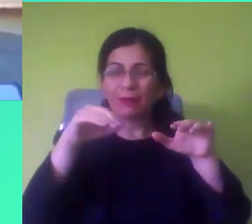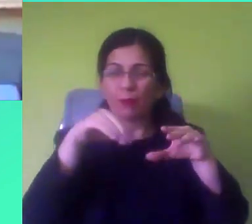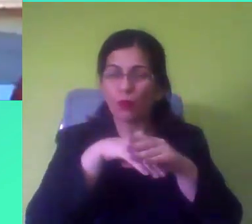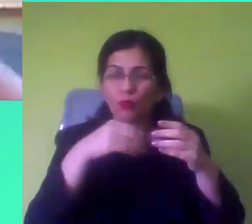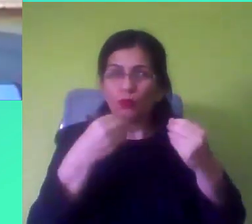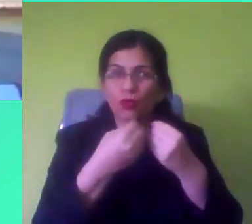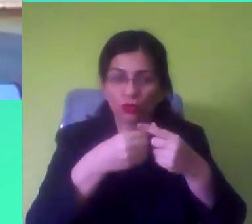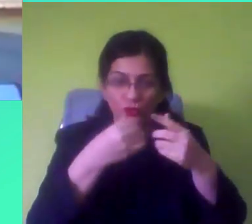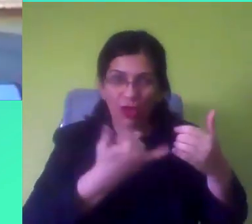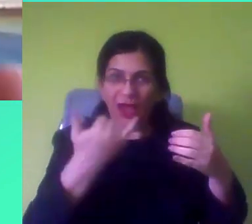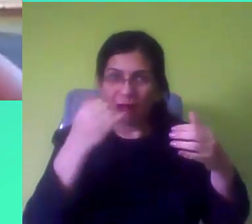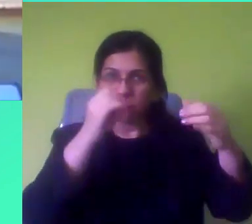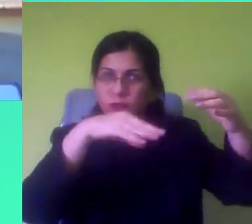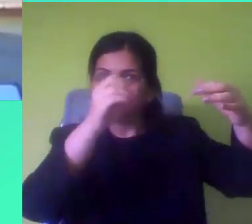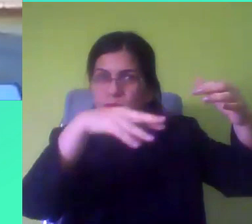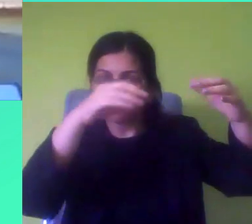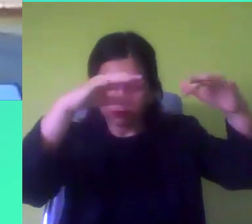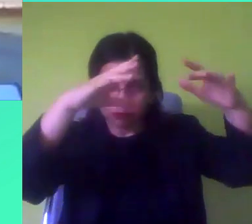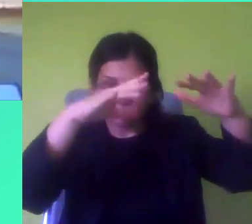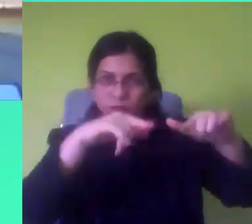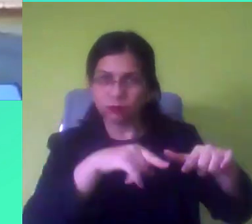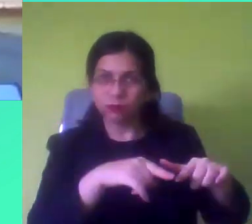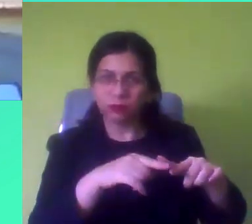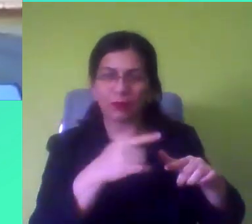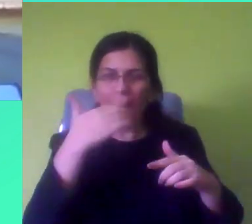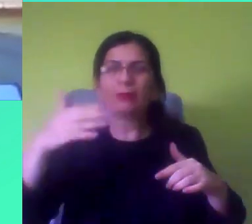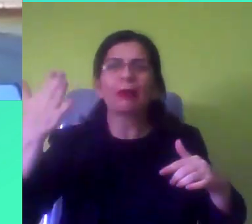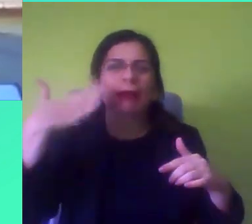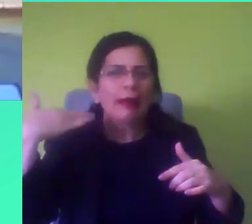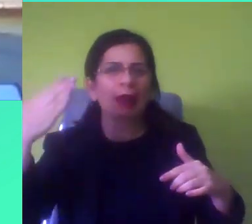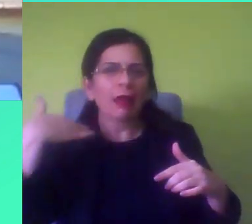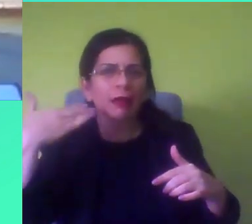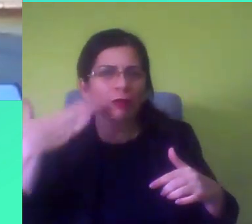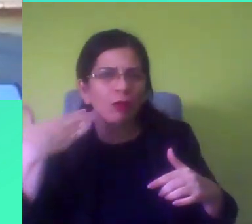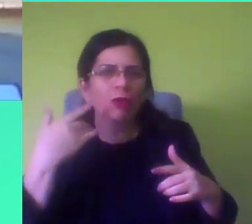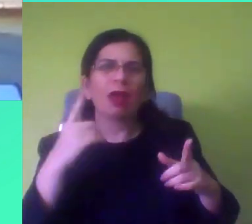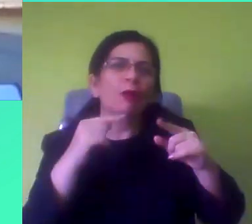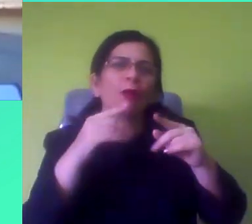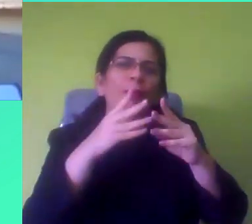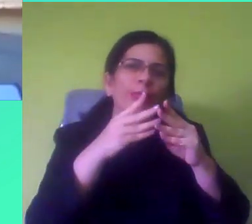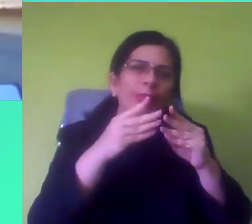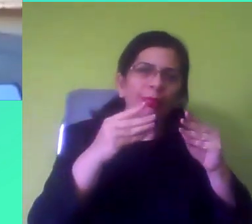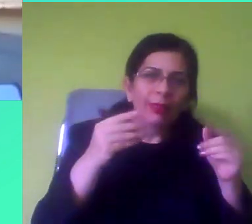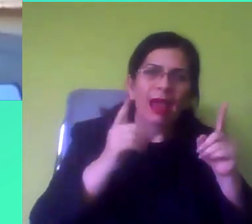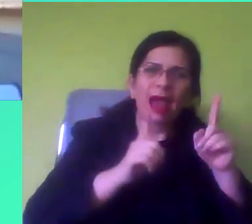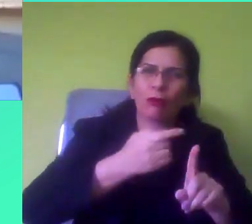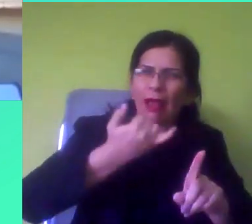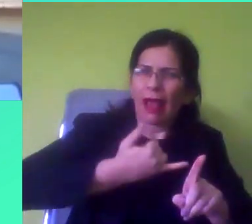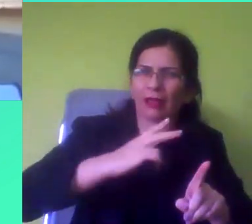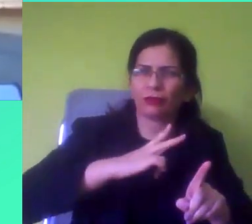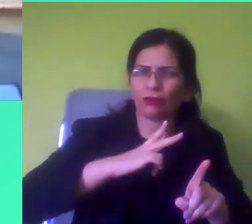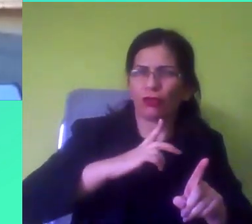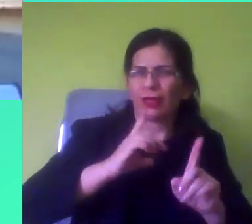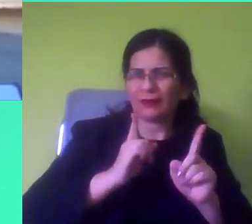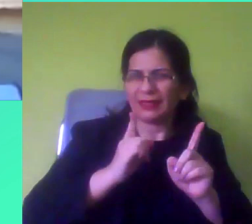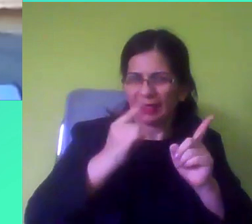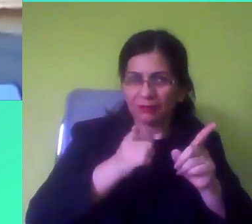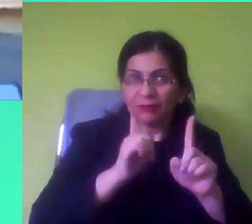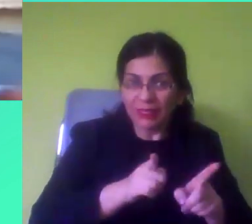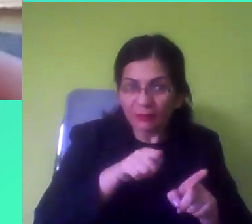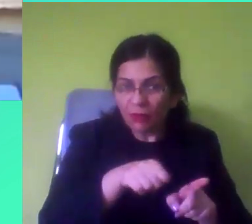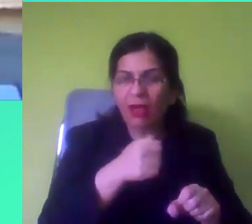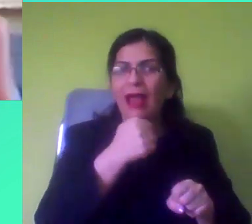calor, siempre algo de nieve va a persistir o a sobrevivir el verano, y vamos a